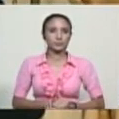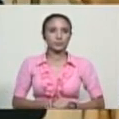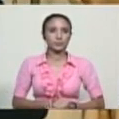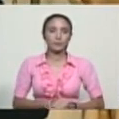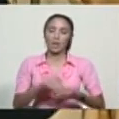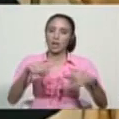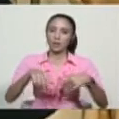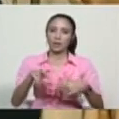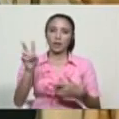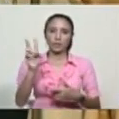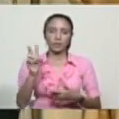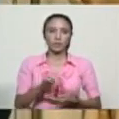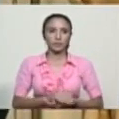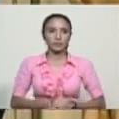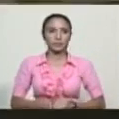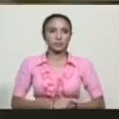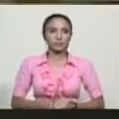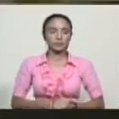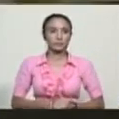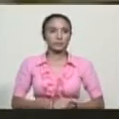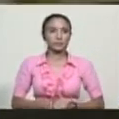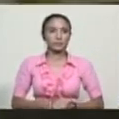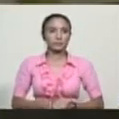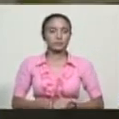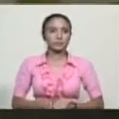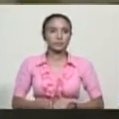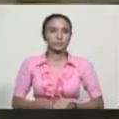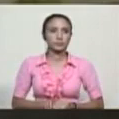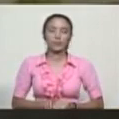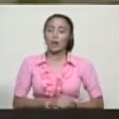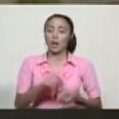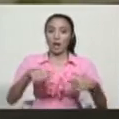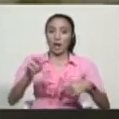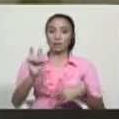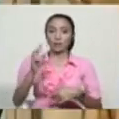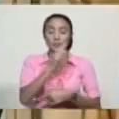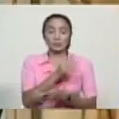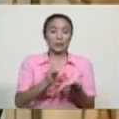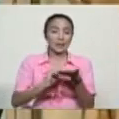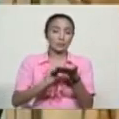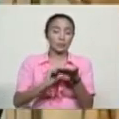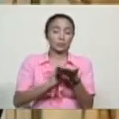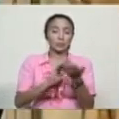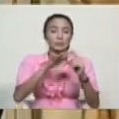Venezuela ha sabido enfrentar y sobreponerse a todas las circunstancias que nos ha tocado.